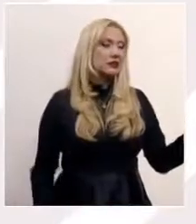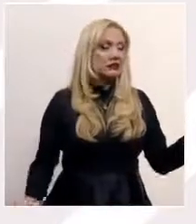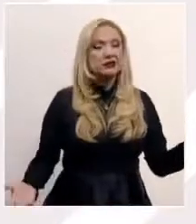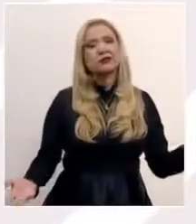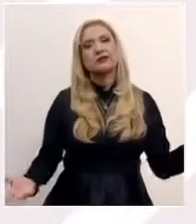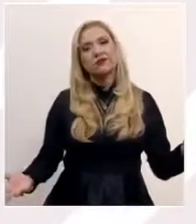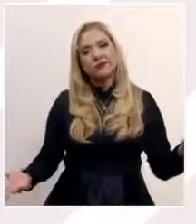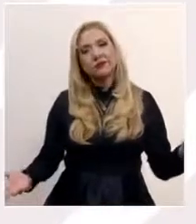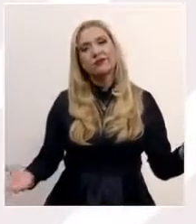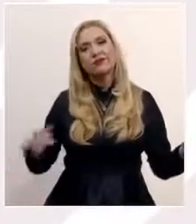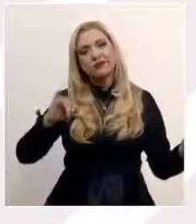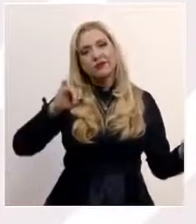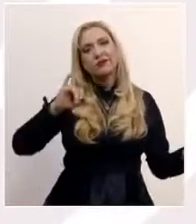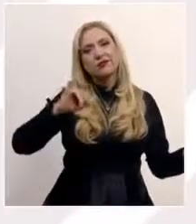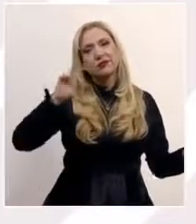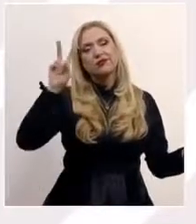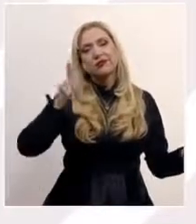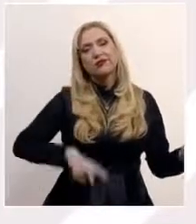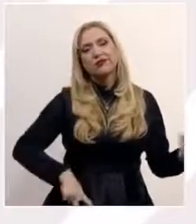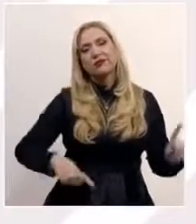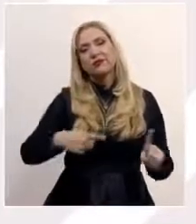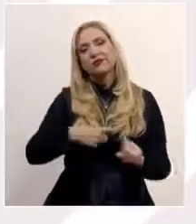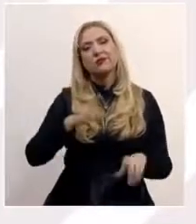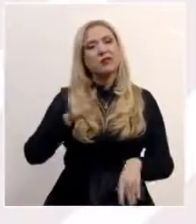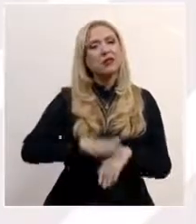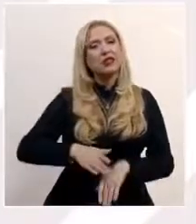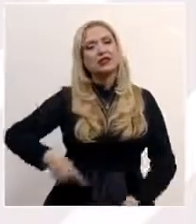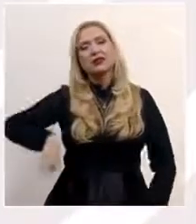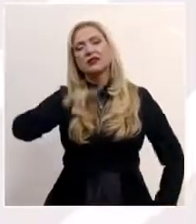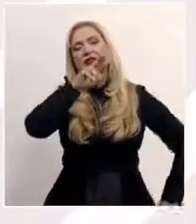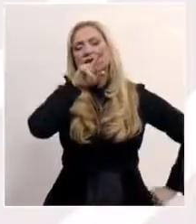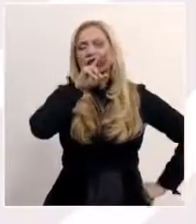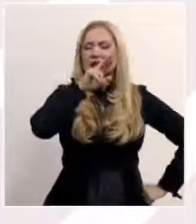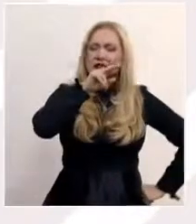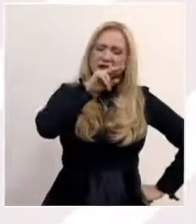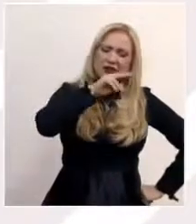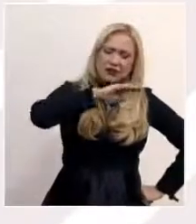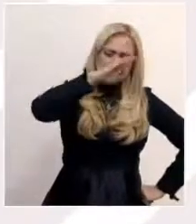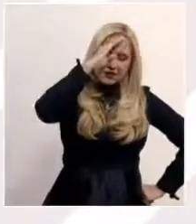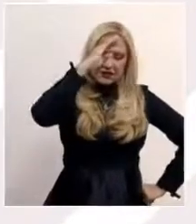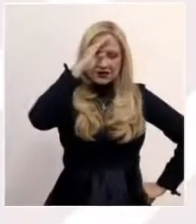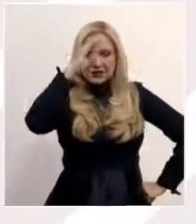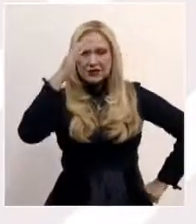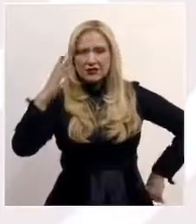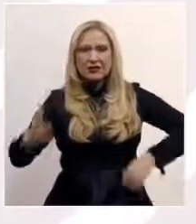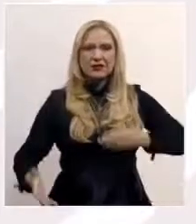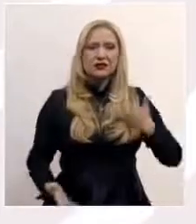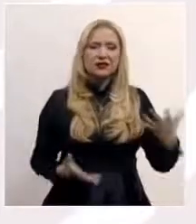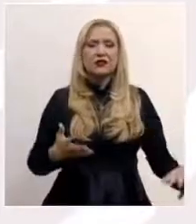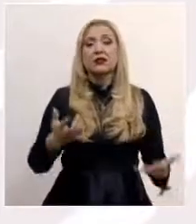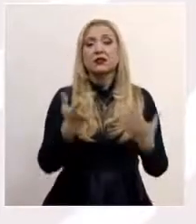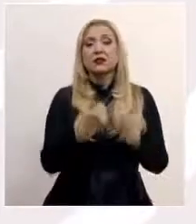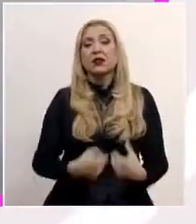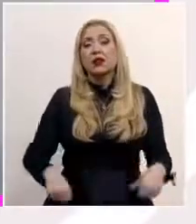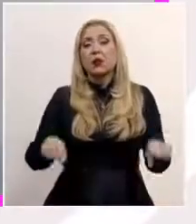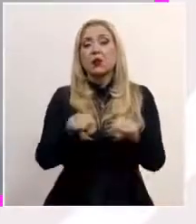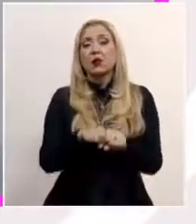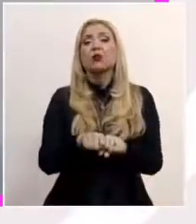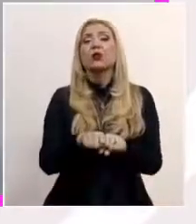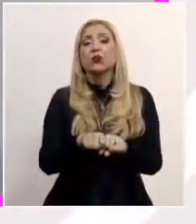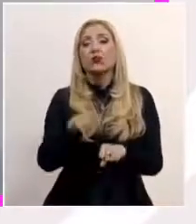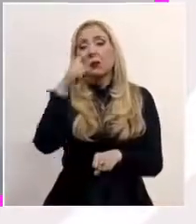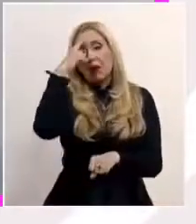esto. Digamos, la principal angustia, ¿no? Porque al final lo que representa la seguridad social es eso, es seguridad,